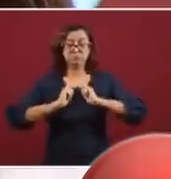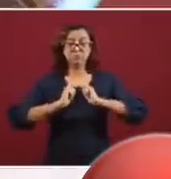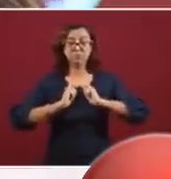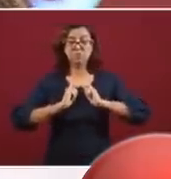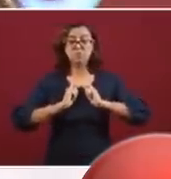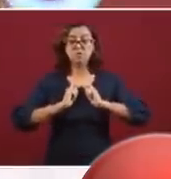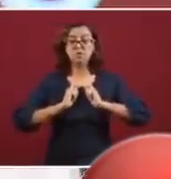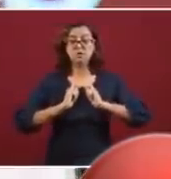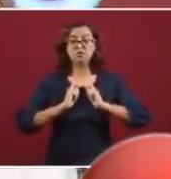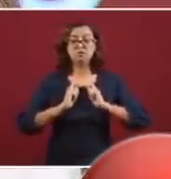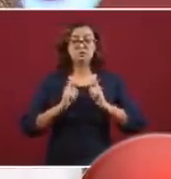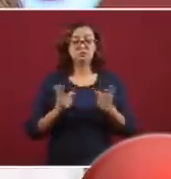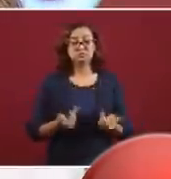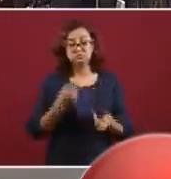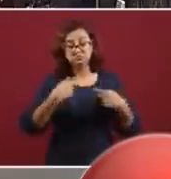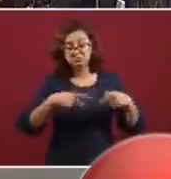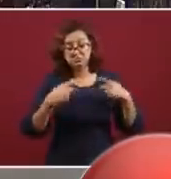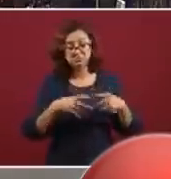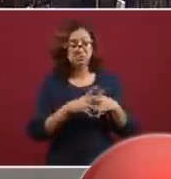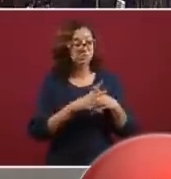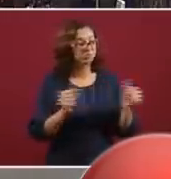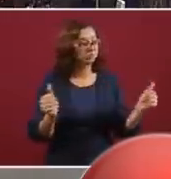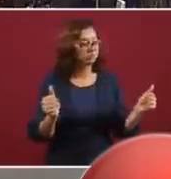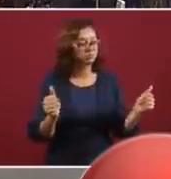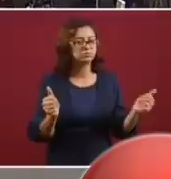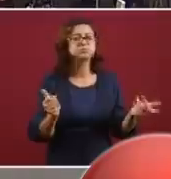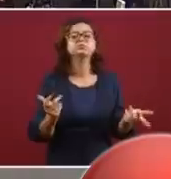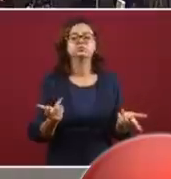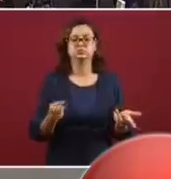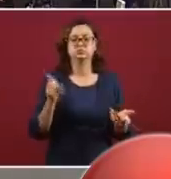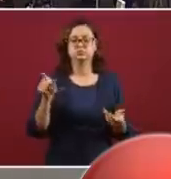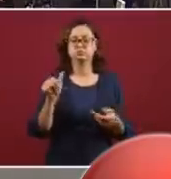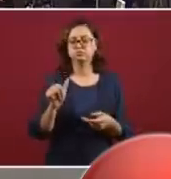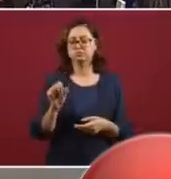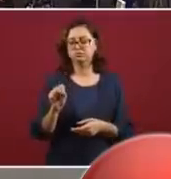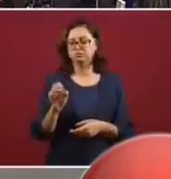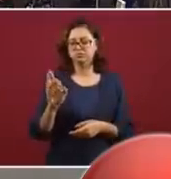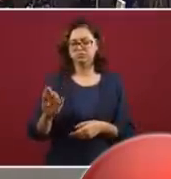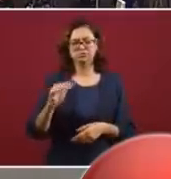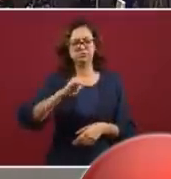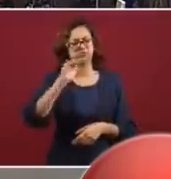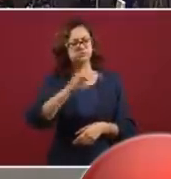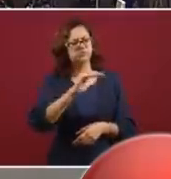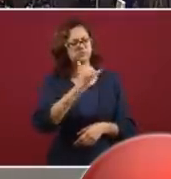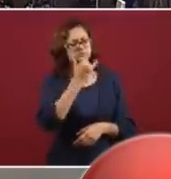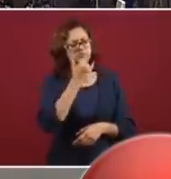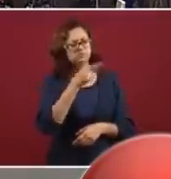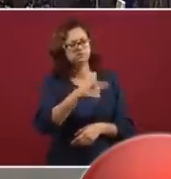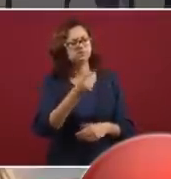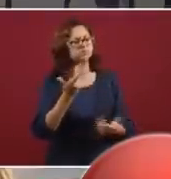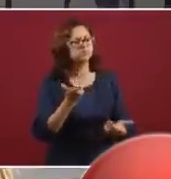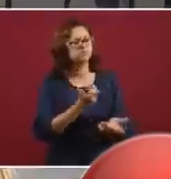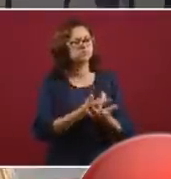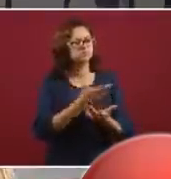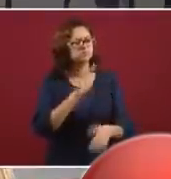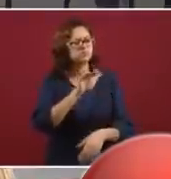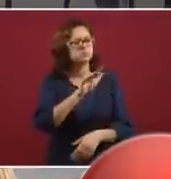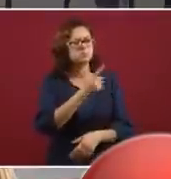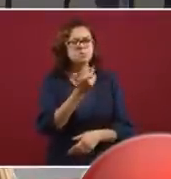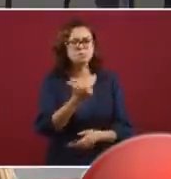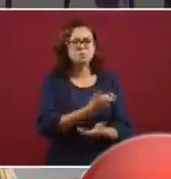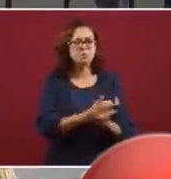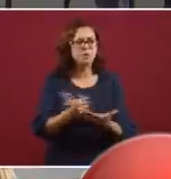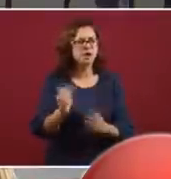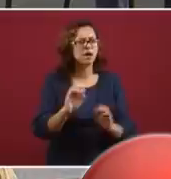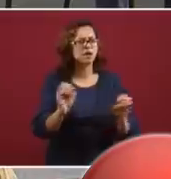porque no está localizada la persona, por ejemplo, puede llegar a la Auditoría Superior de la Federación y decir, ¿por qué no están ustedes ejecutando